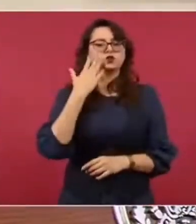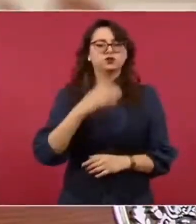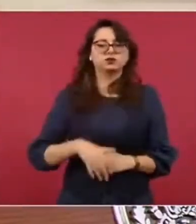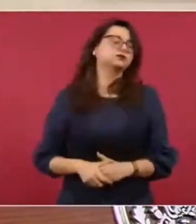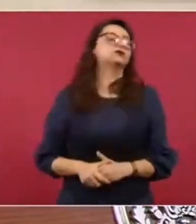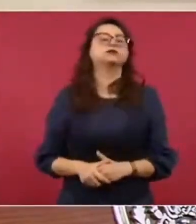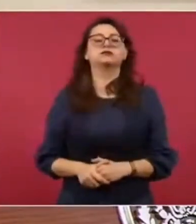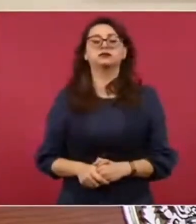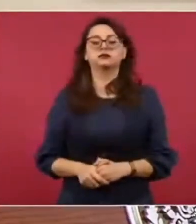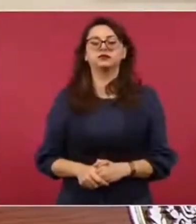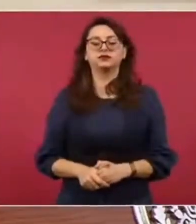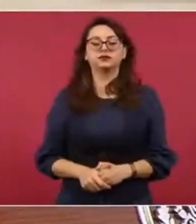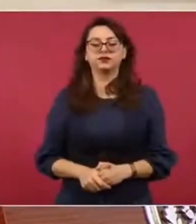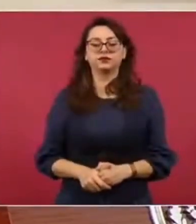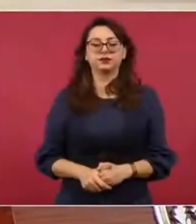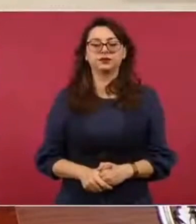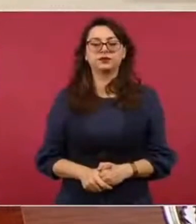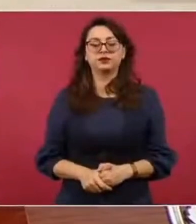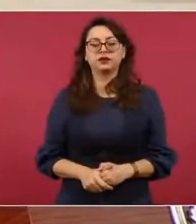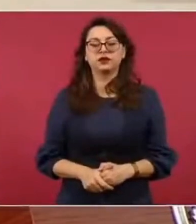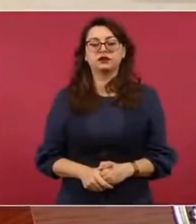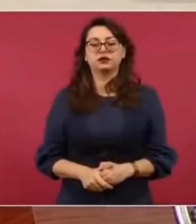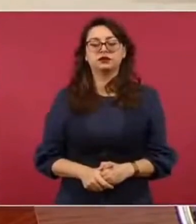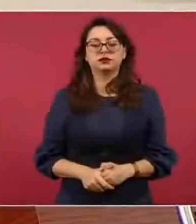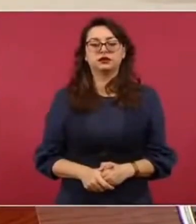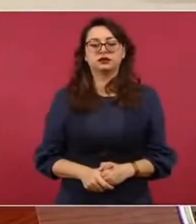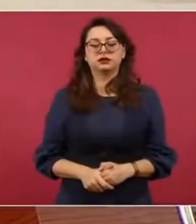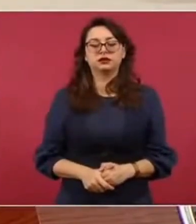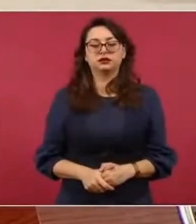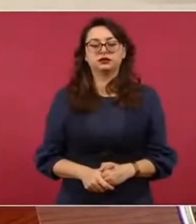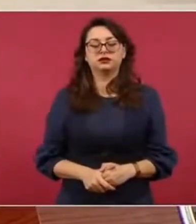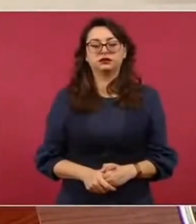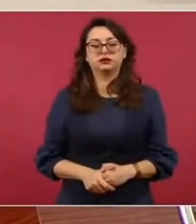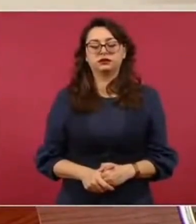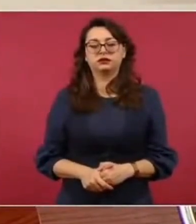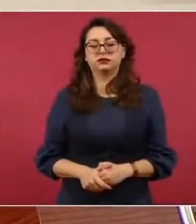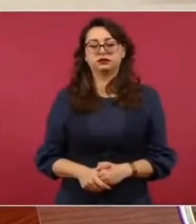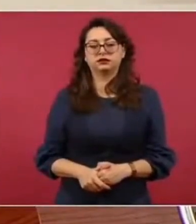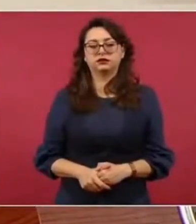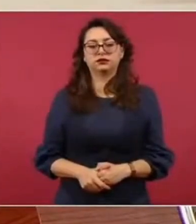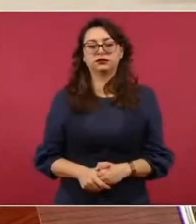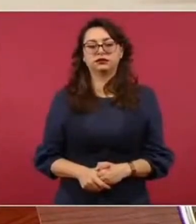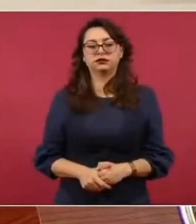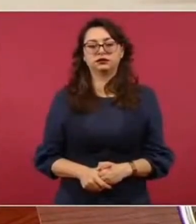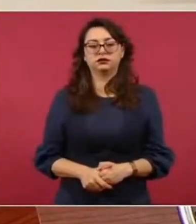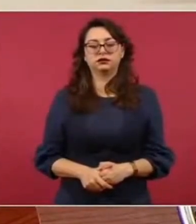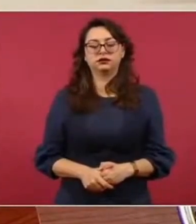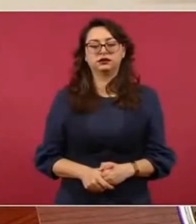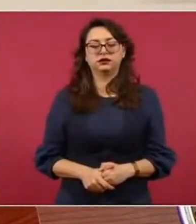en donde dice el presidente Fox de que no hay margen.